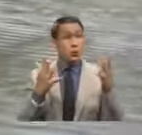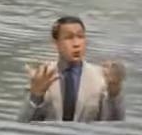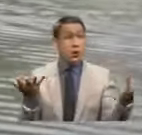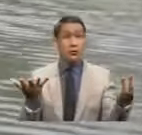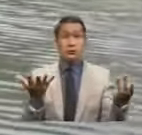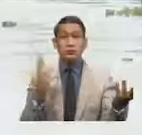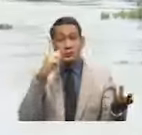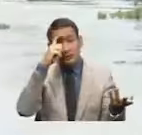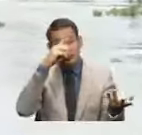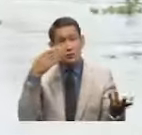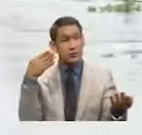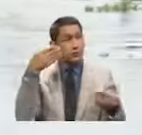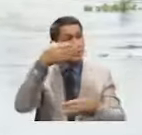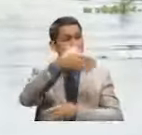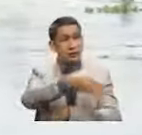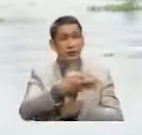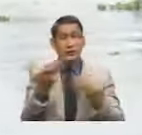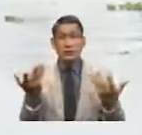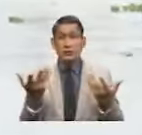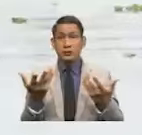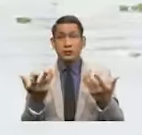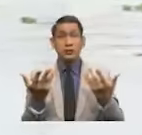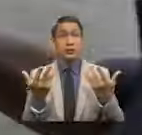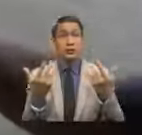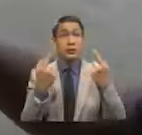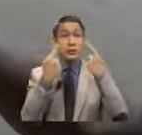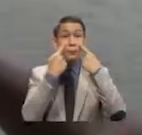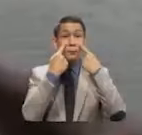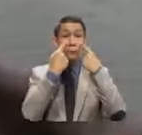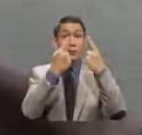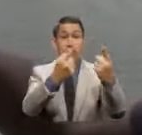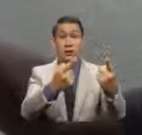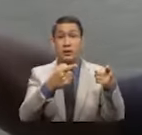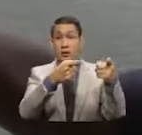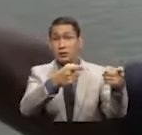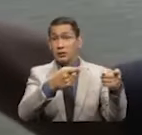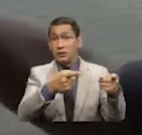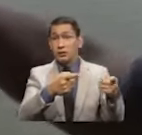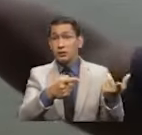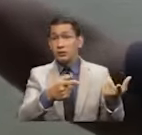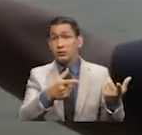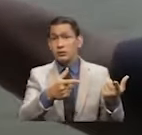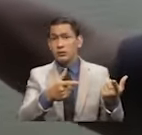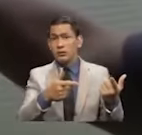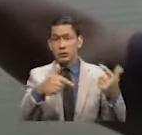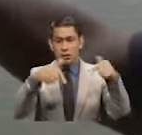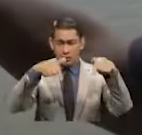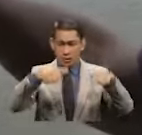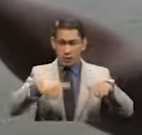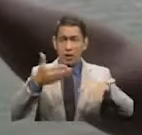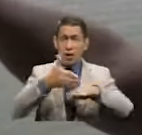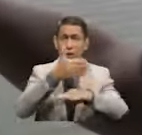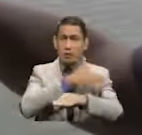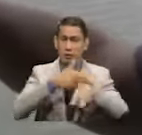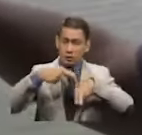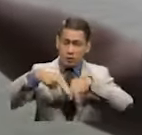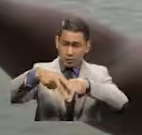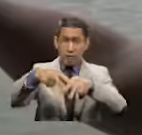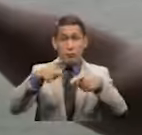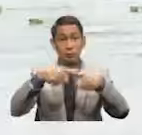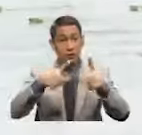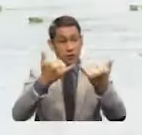pasen allá afuera. Puede asomarse ahí y dése cuenta que eso es hondo. Cuando está seco, por aquí se camina. Pero ahorita usted ve, todo es